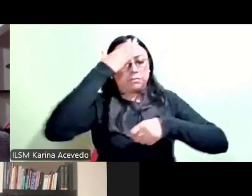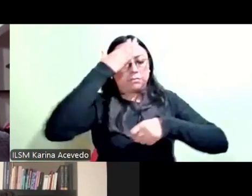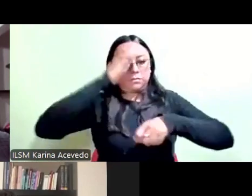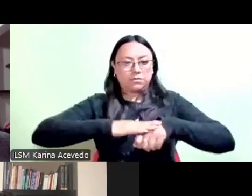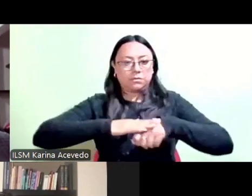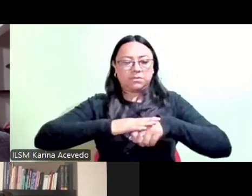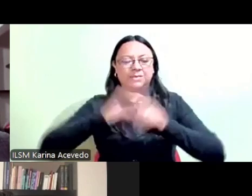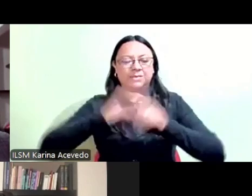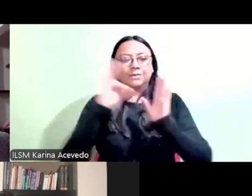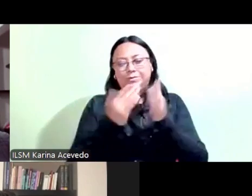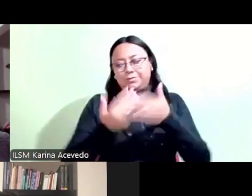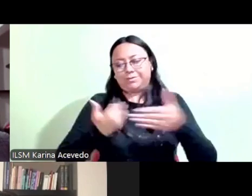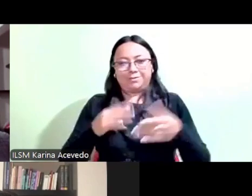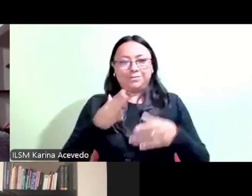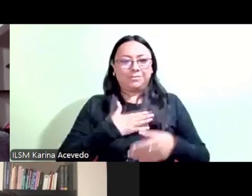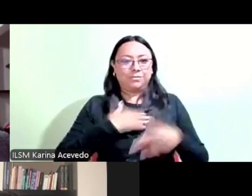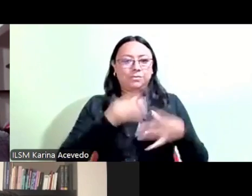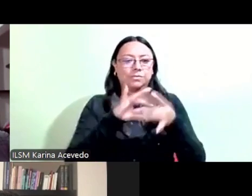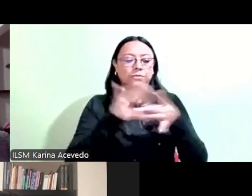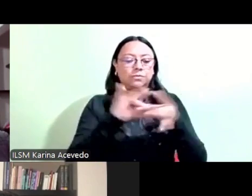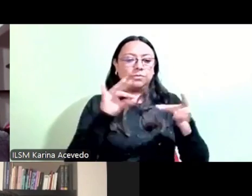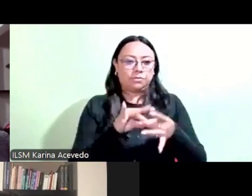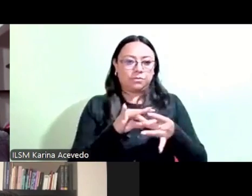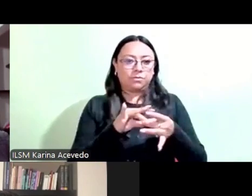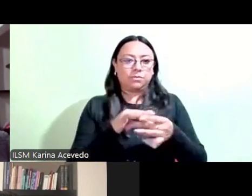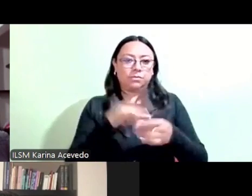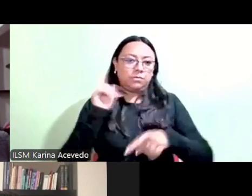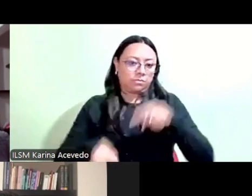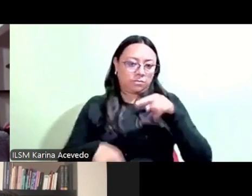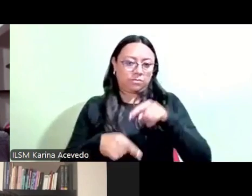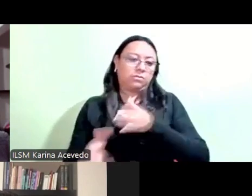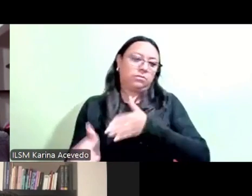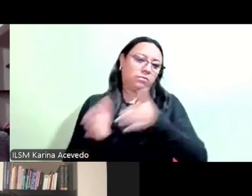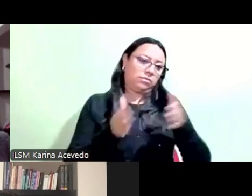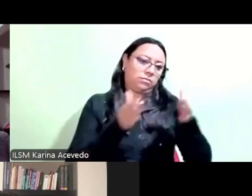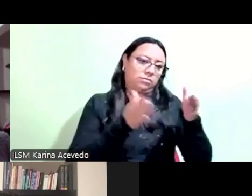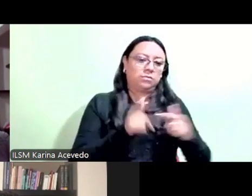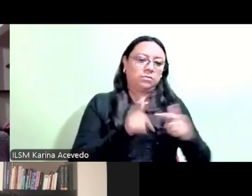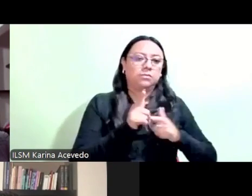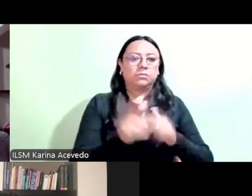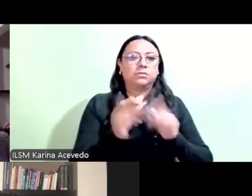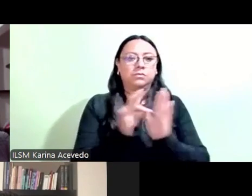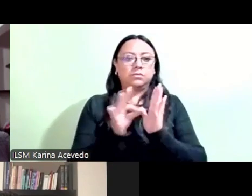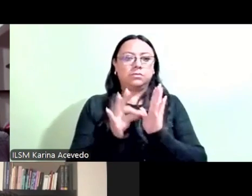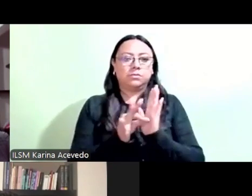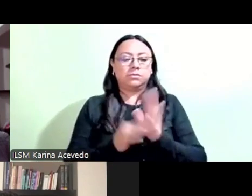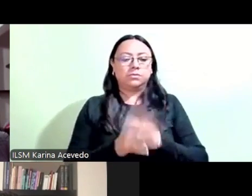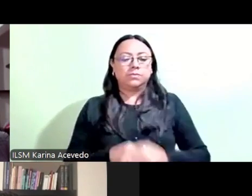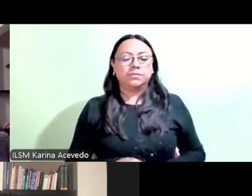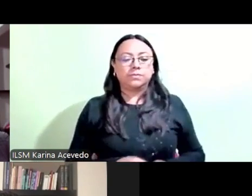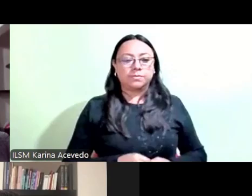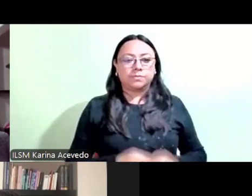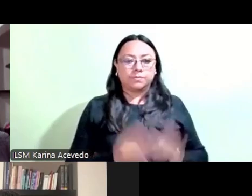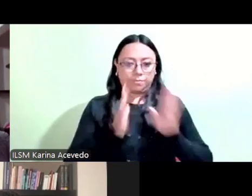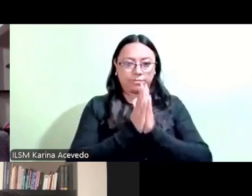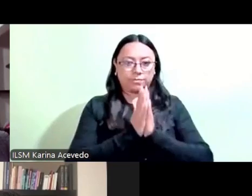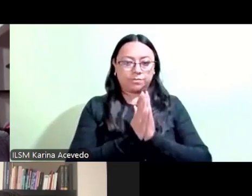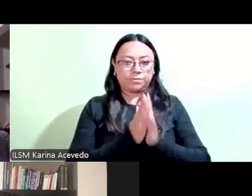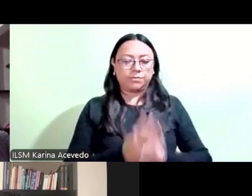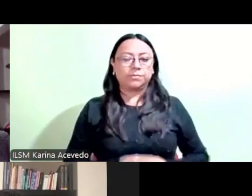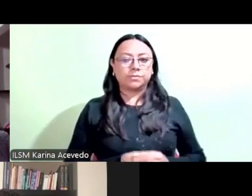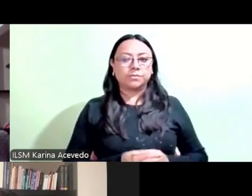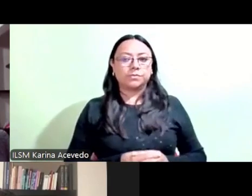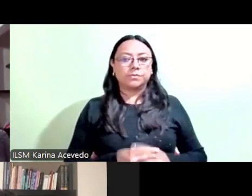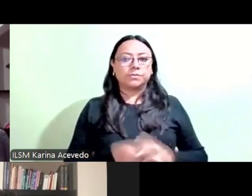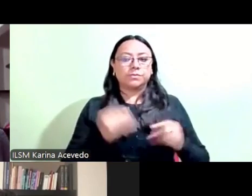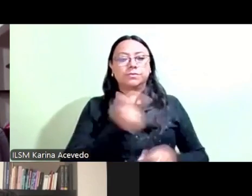asunto precisado, recorriendo los asuntos en el orden subsecuente, si es tan amable. Está a su consideración, por favor. Con todo gusto,